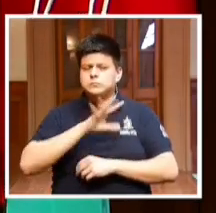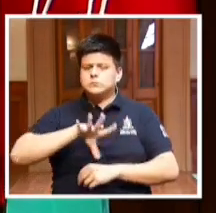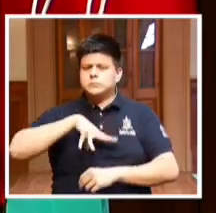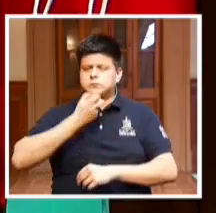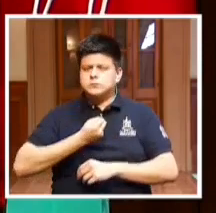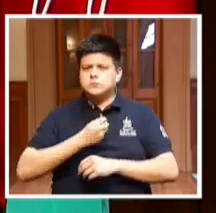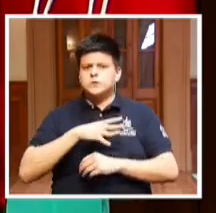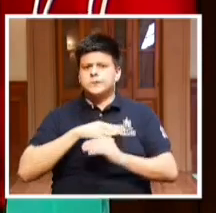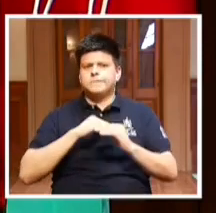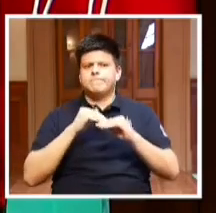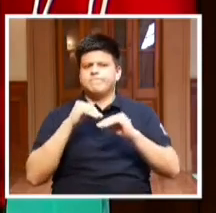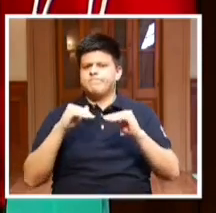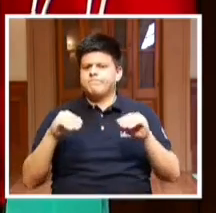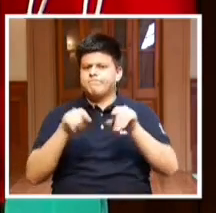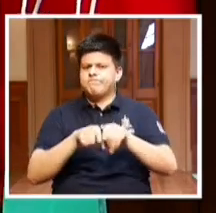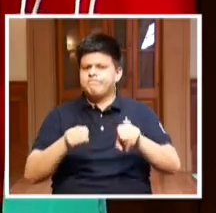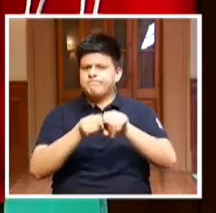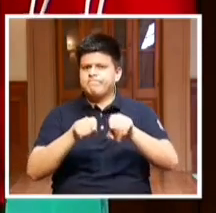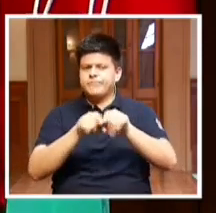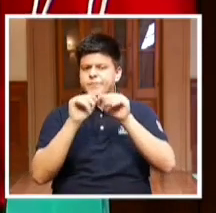inclusive bajarlas.